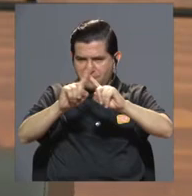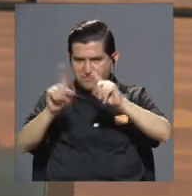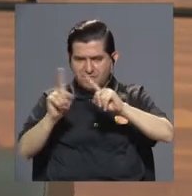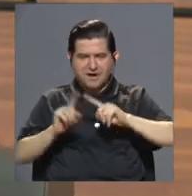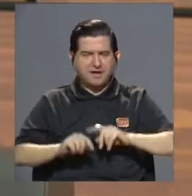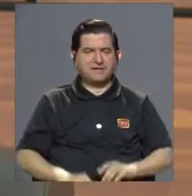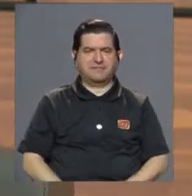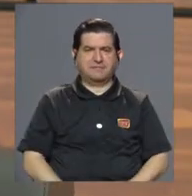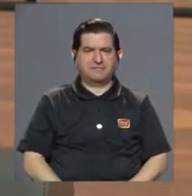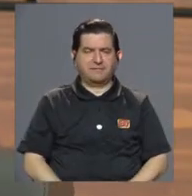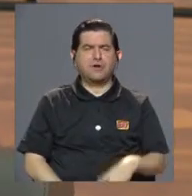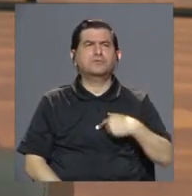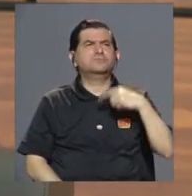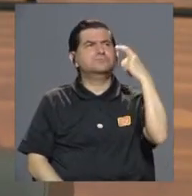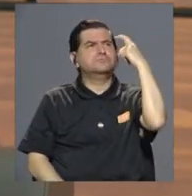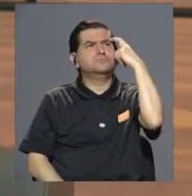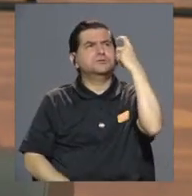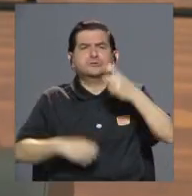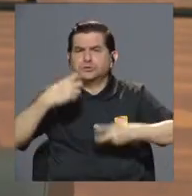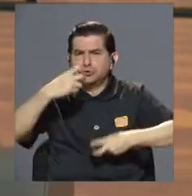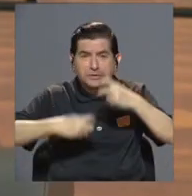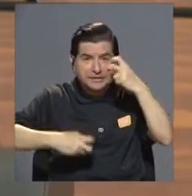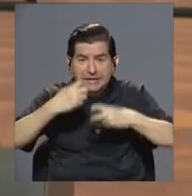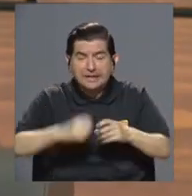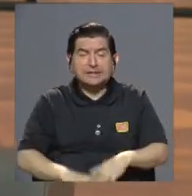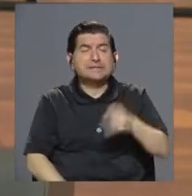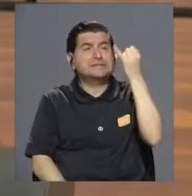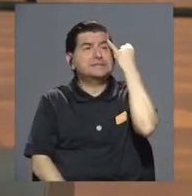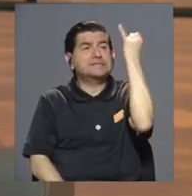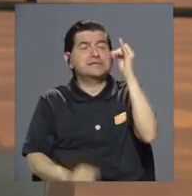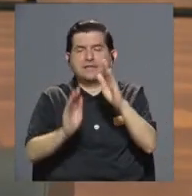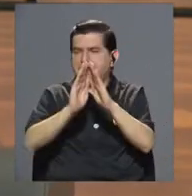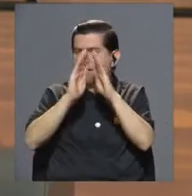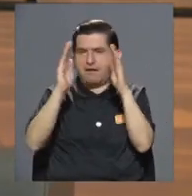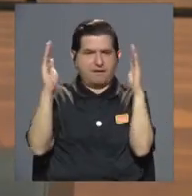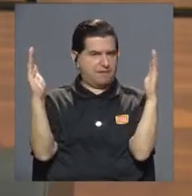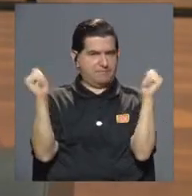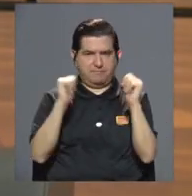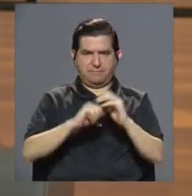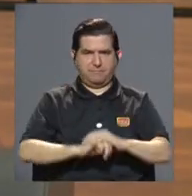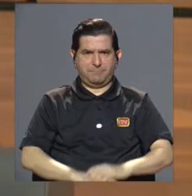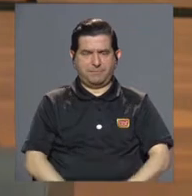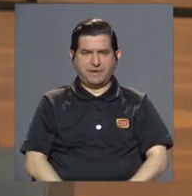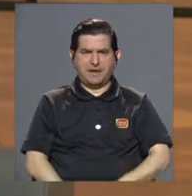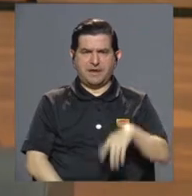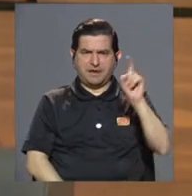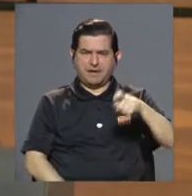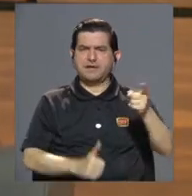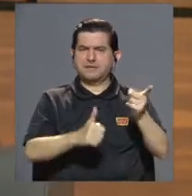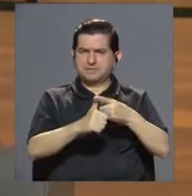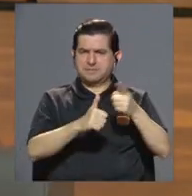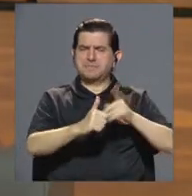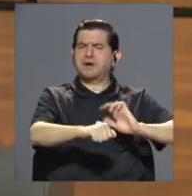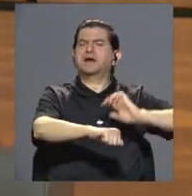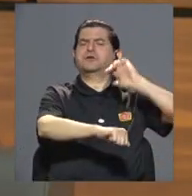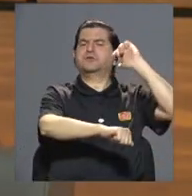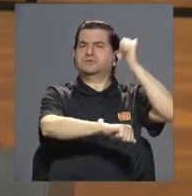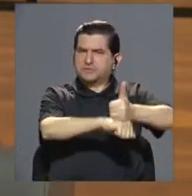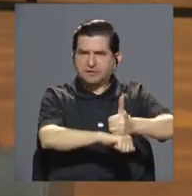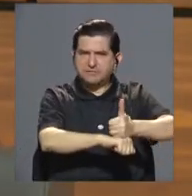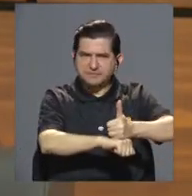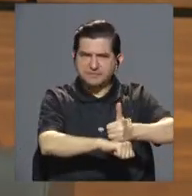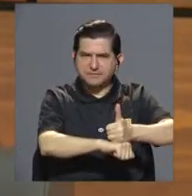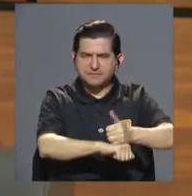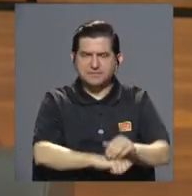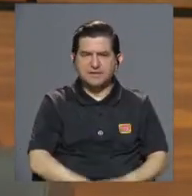de vista. Yo pienso que la crisis es un concepto muy amplio. Deberíamos de empezar por definir